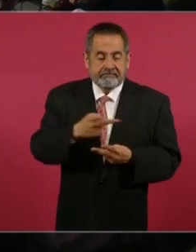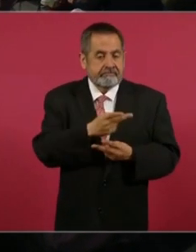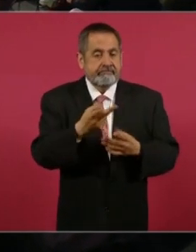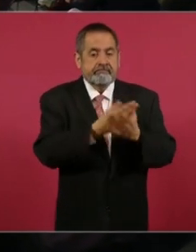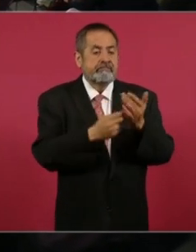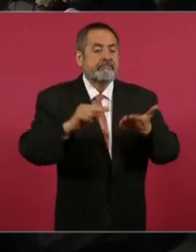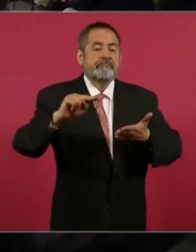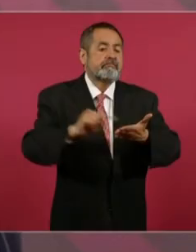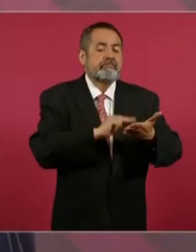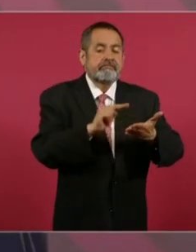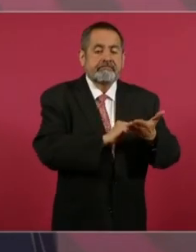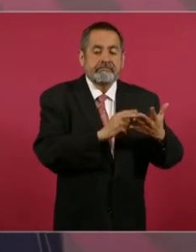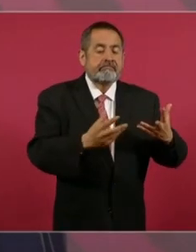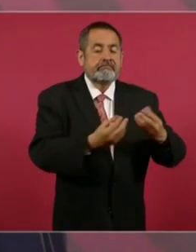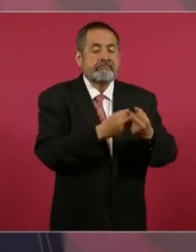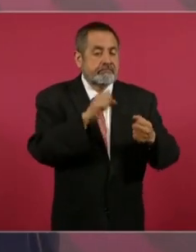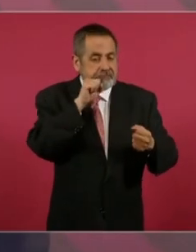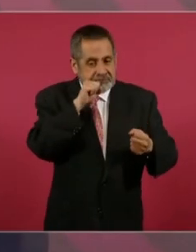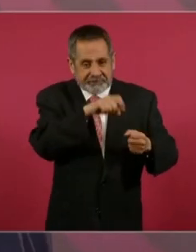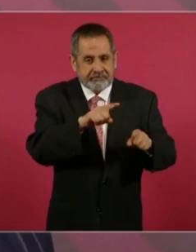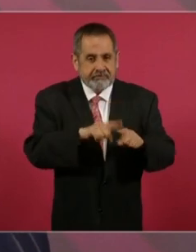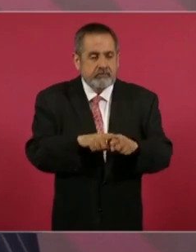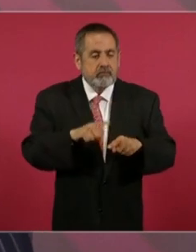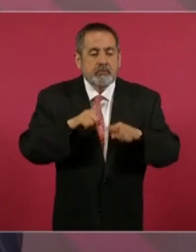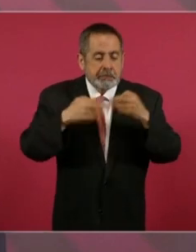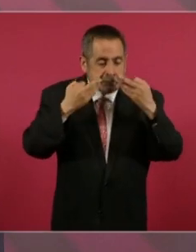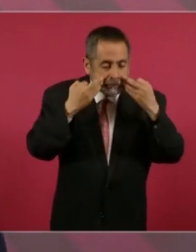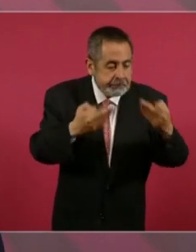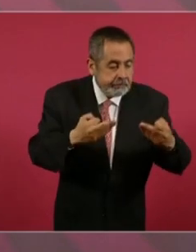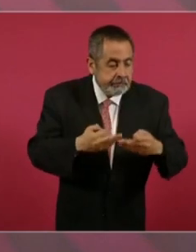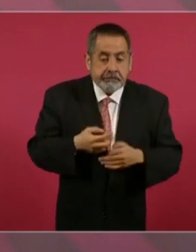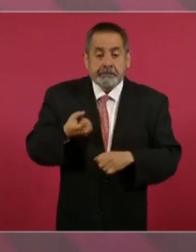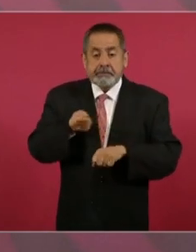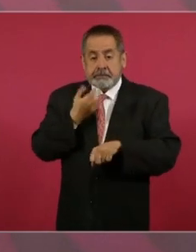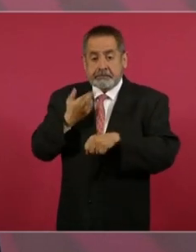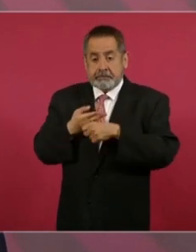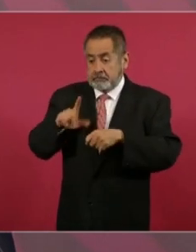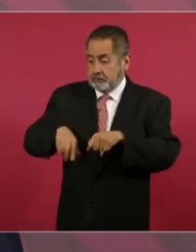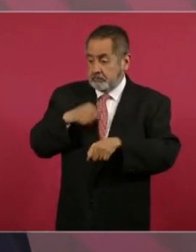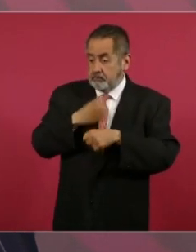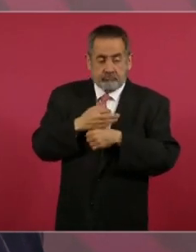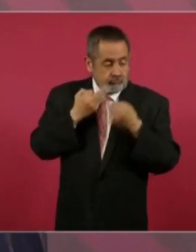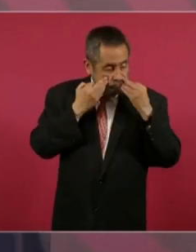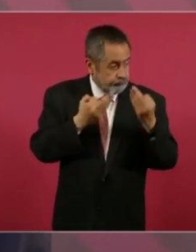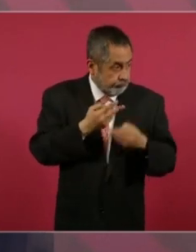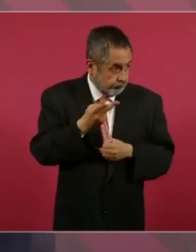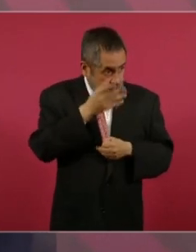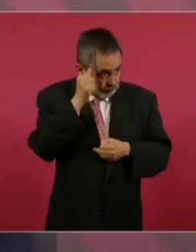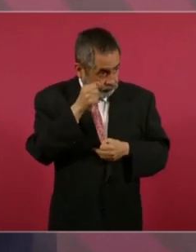y firma como testigo el secretario de Gobernación.